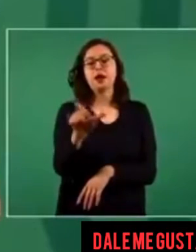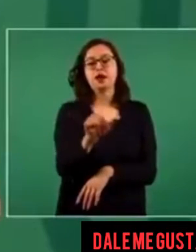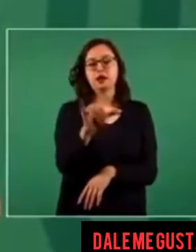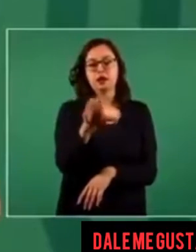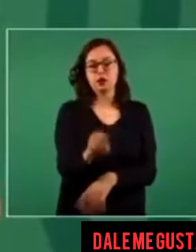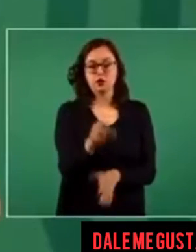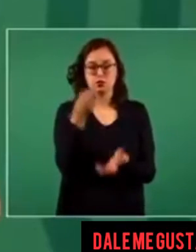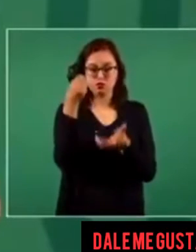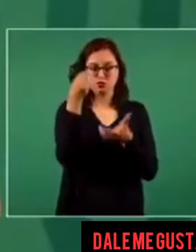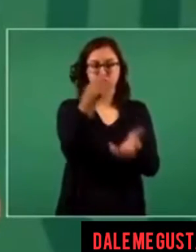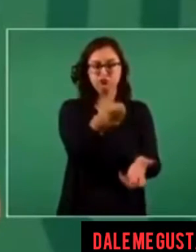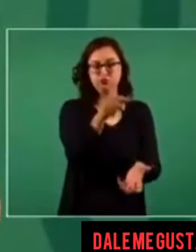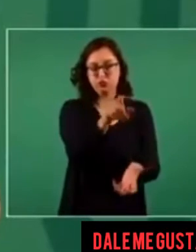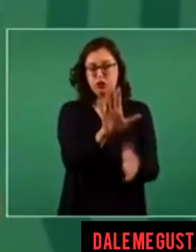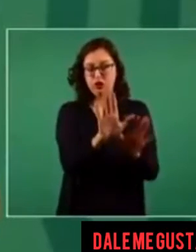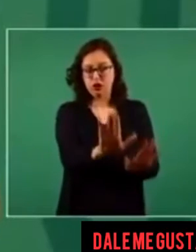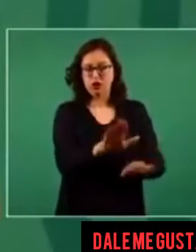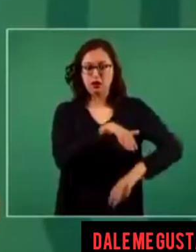Nosotros podríamos